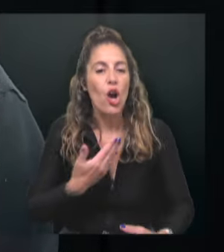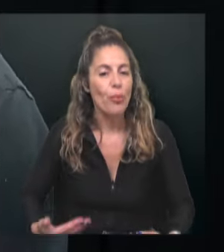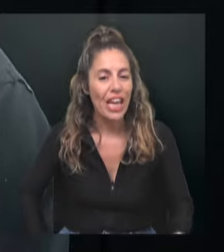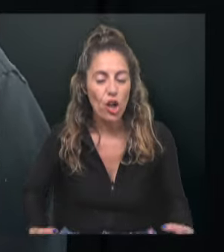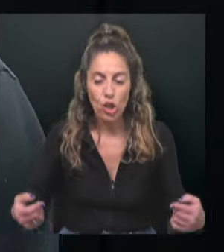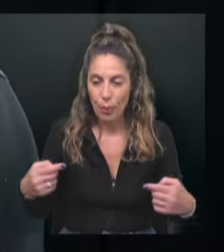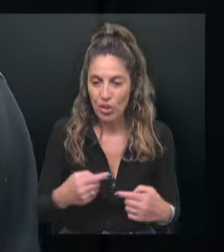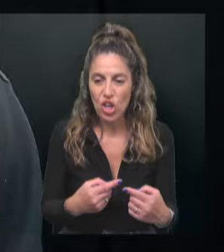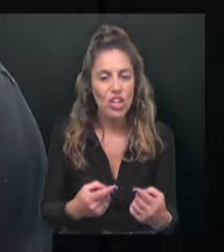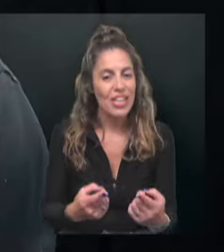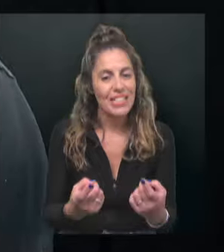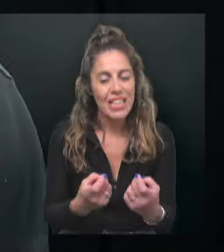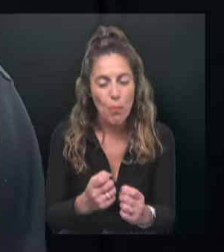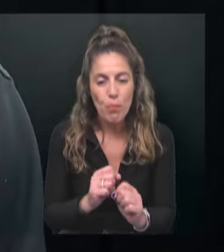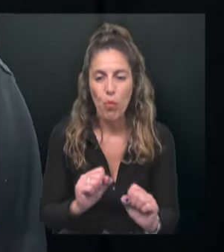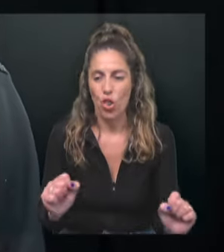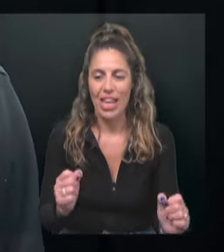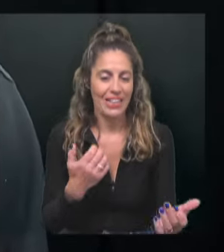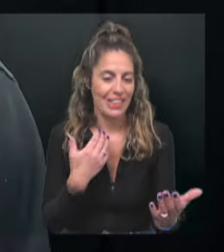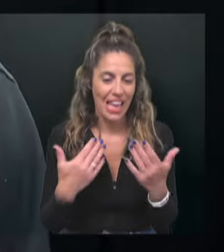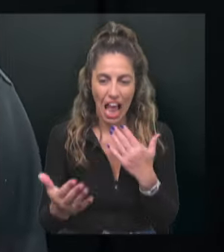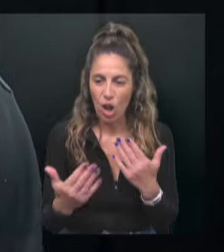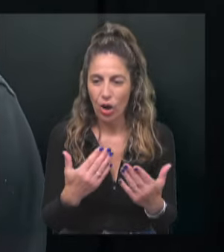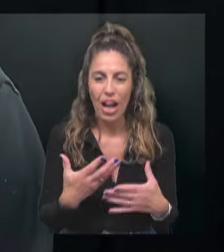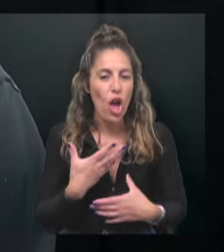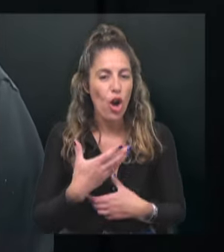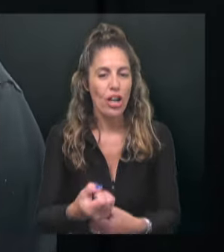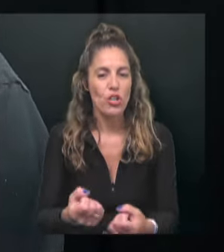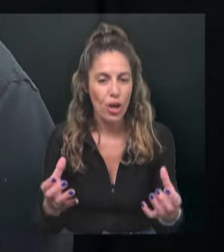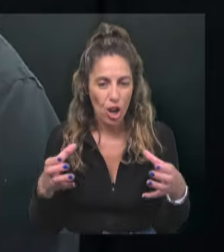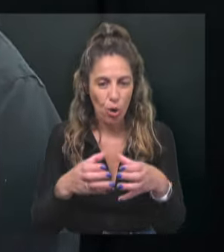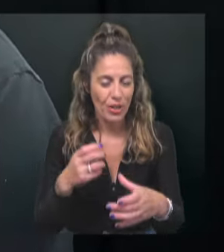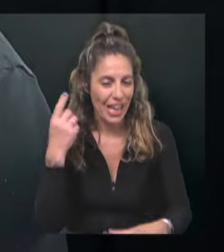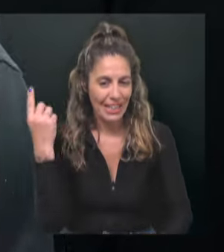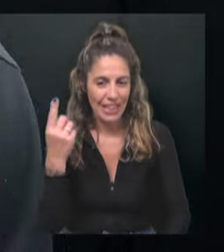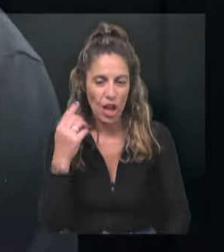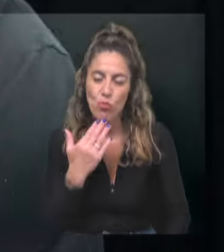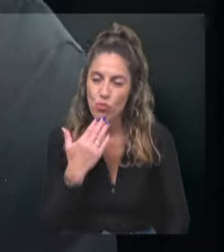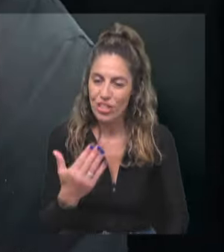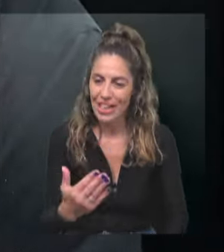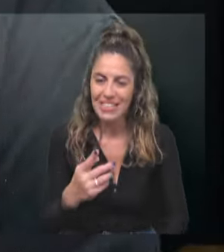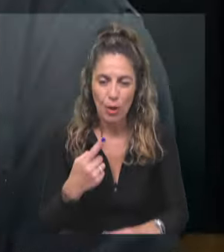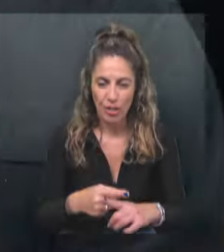tener la capacidad de dialogar con la ayuda de la comunidad internacional senador Muchas gracias por estos minutos muy amable mu